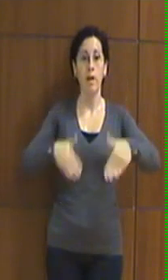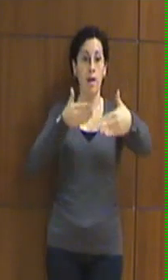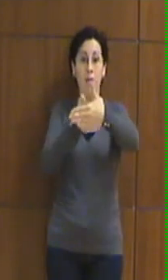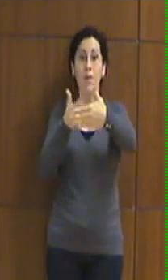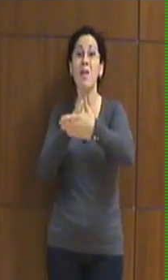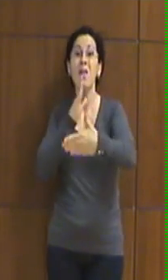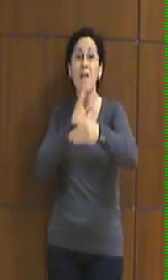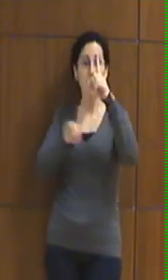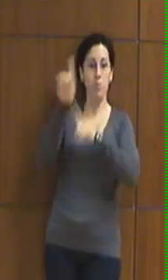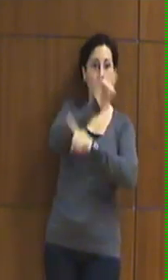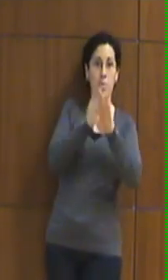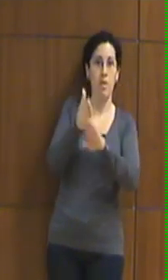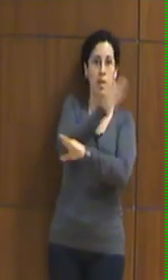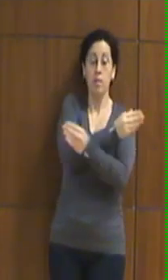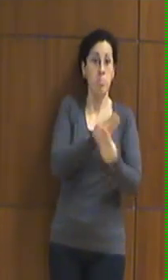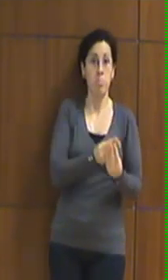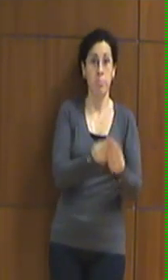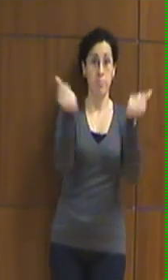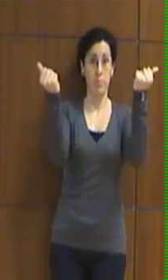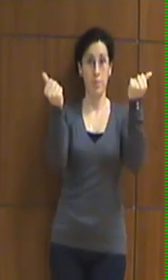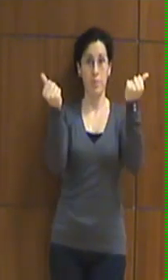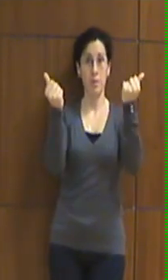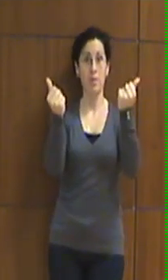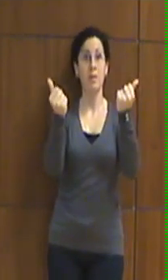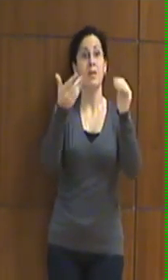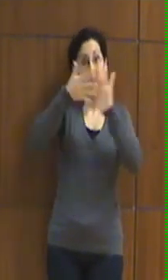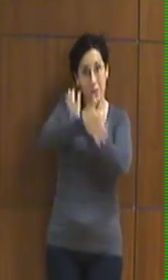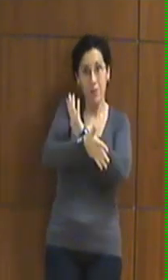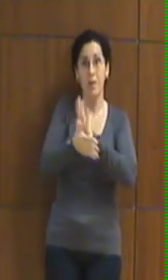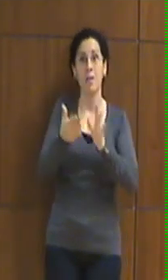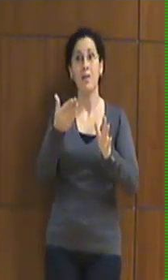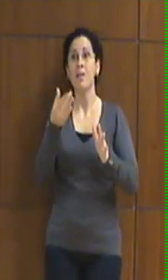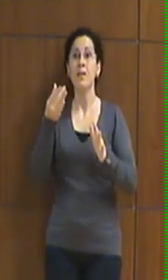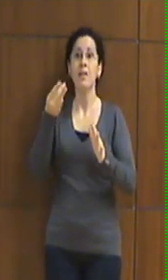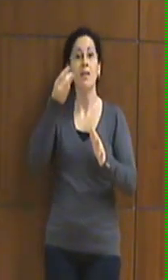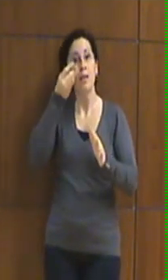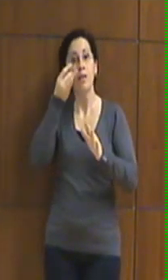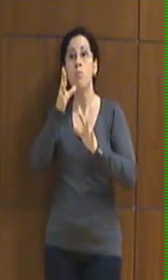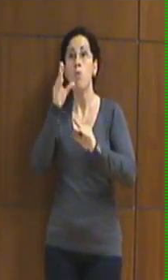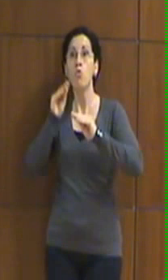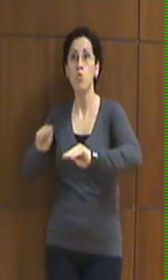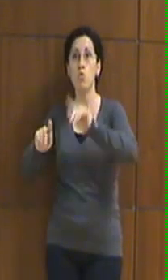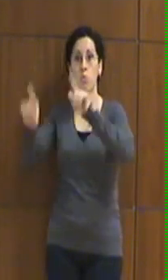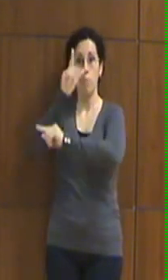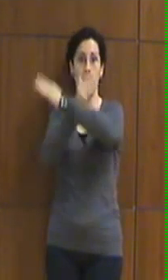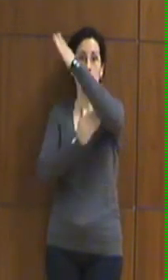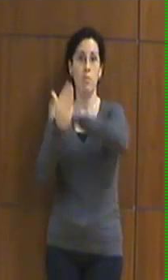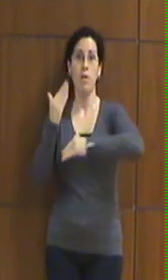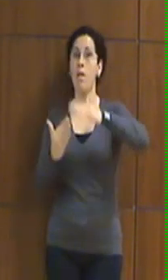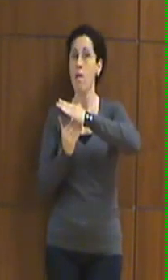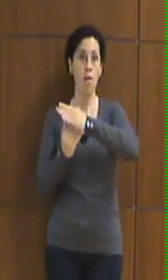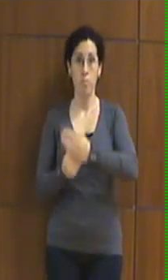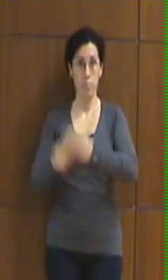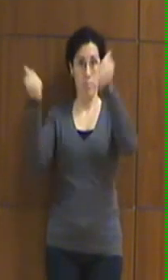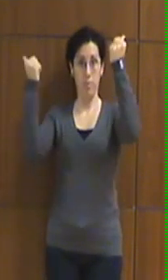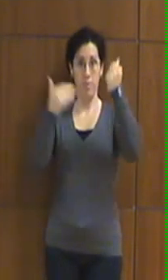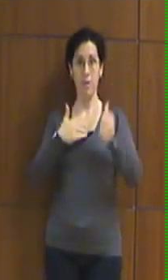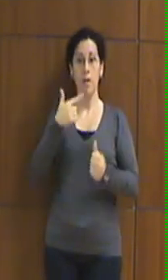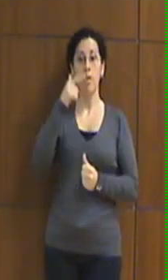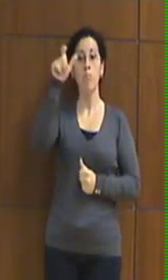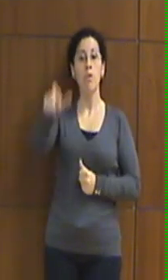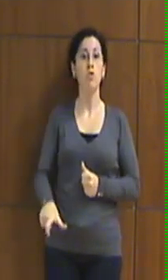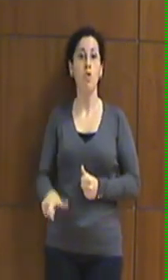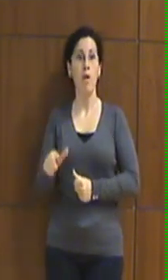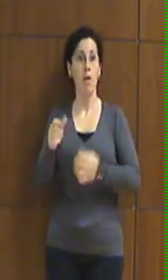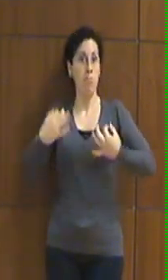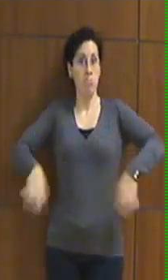barreras y lo más importante, desaparece la discapacidad. O sea, ya no son personas con discapacidad, sino son personas, como todos, que